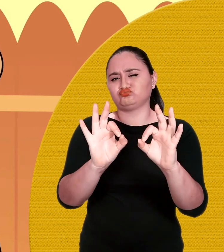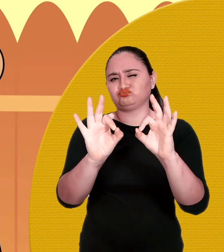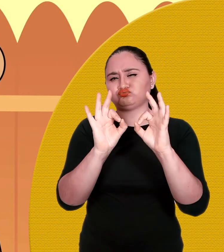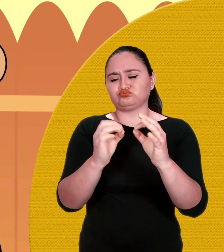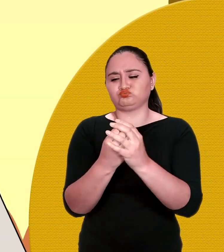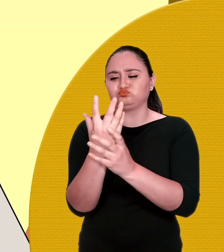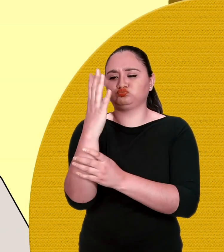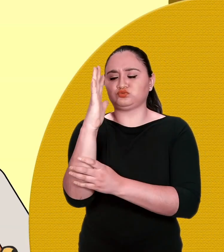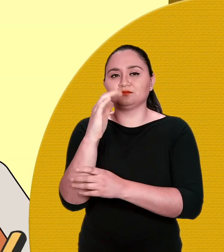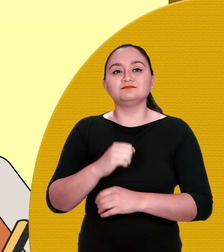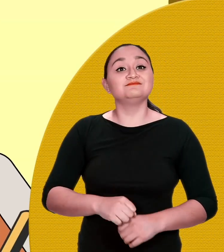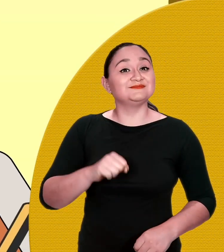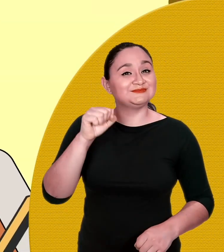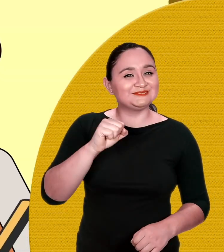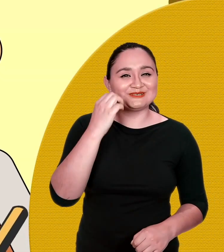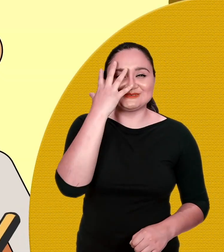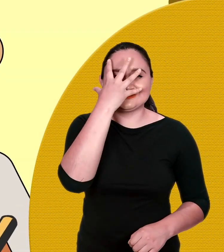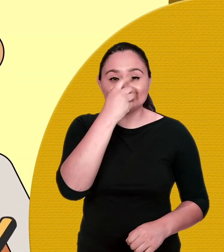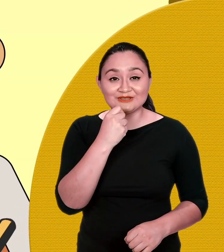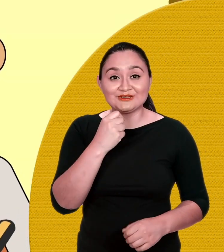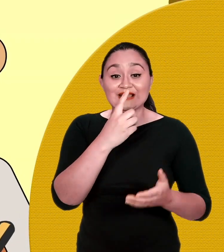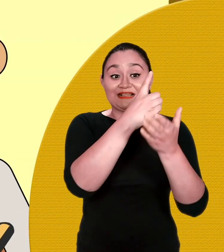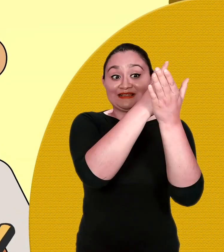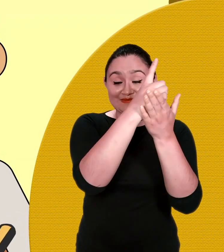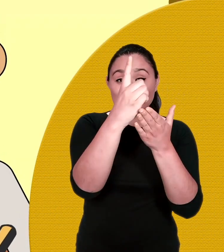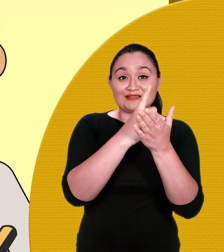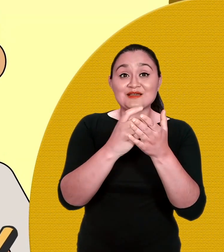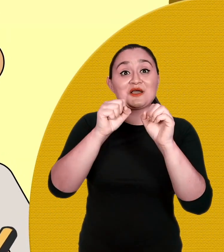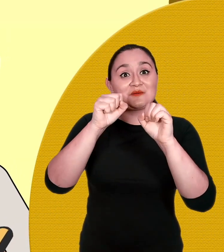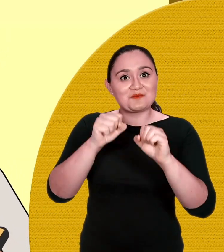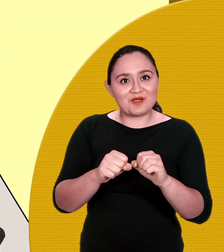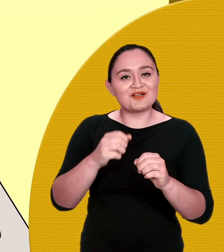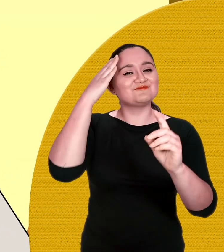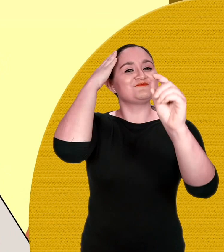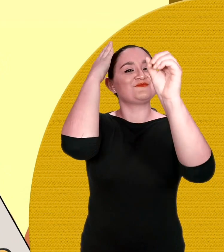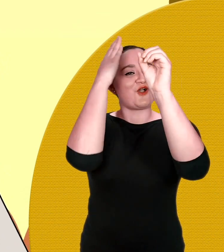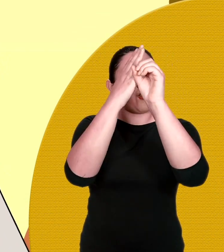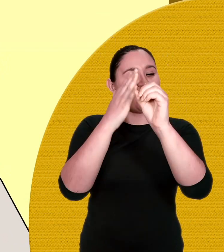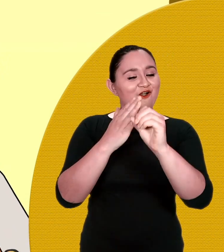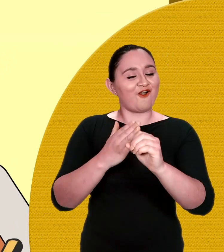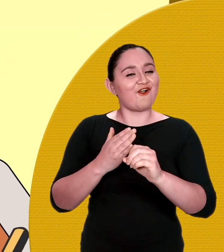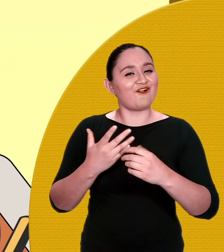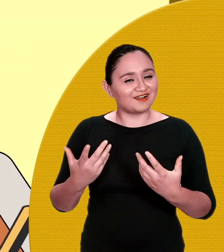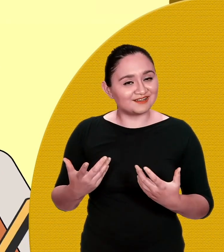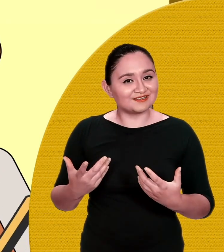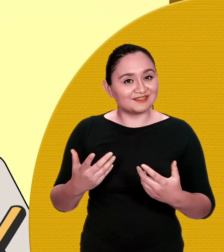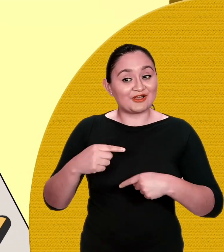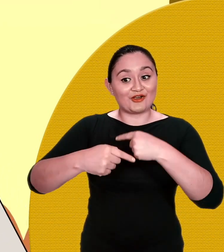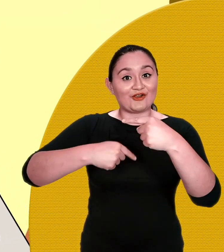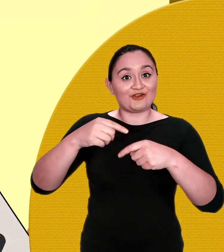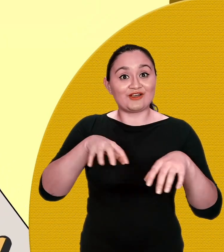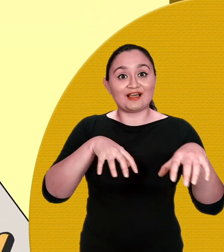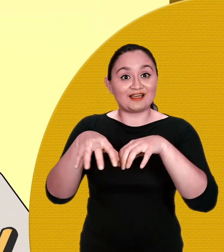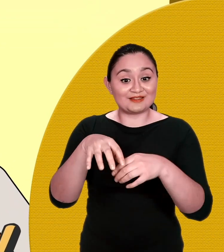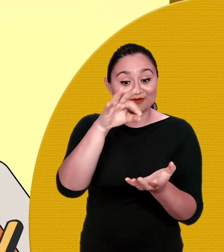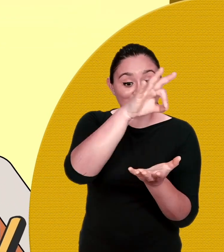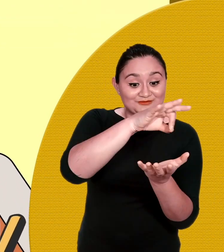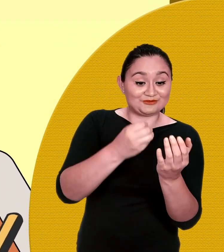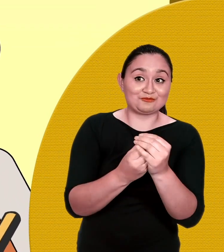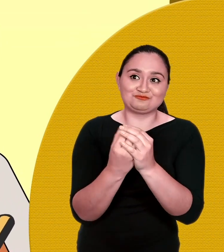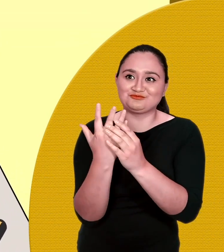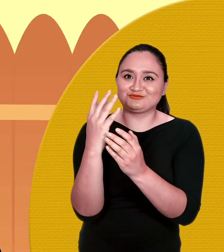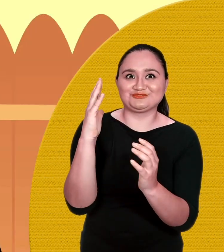las plantitas. ¡Qué bueno! Y así cada semana podemos ponernos objetivos de actividades para que nuestro huerto